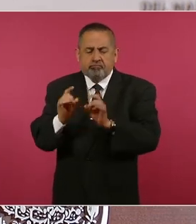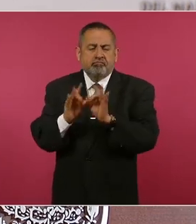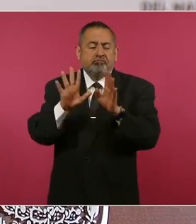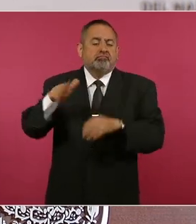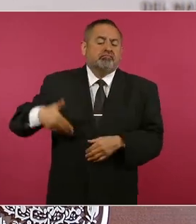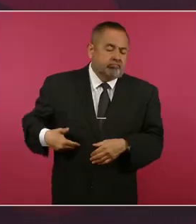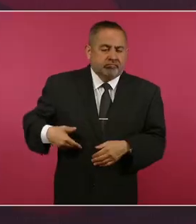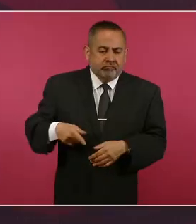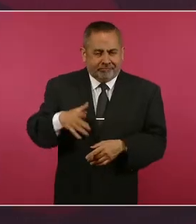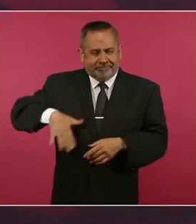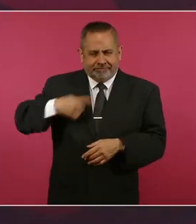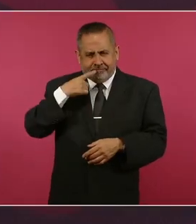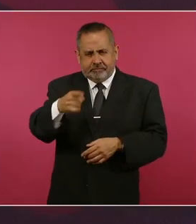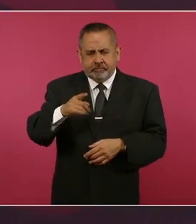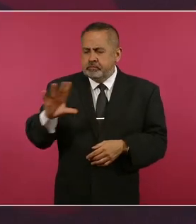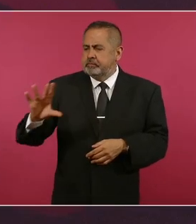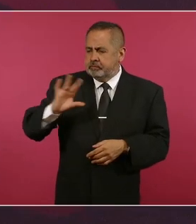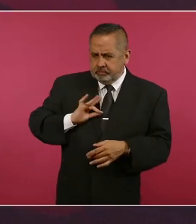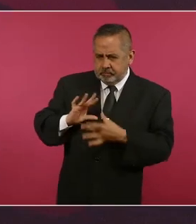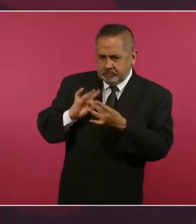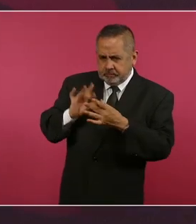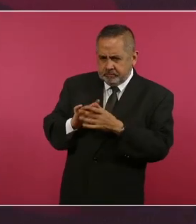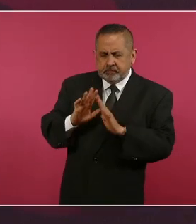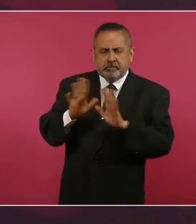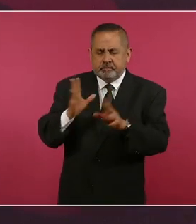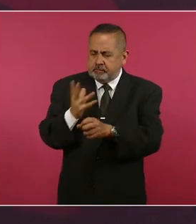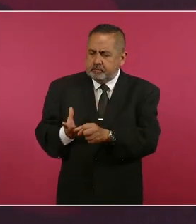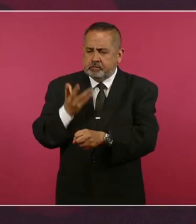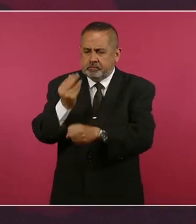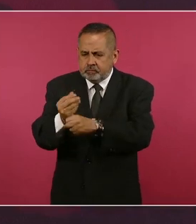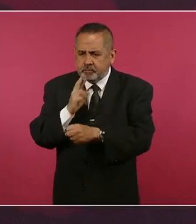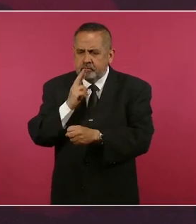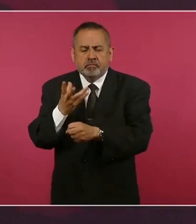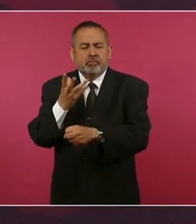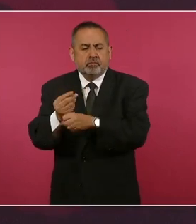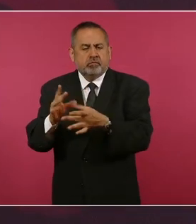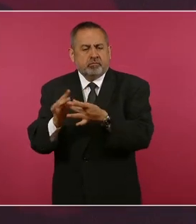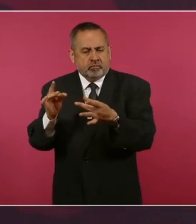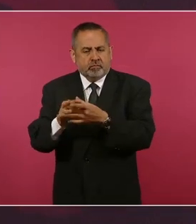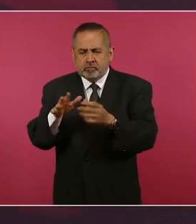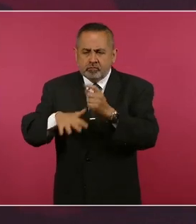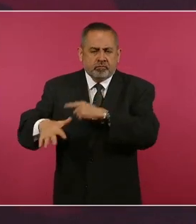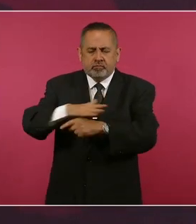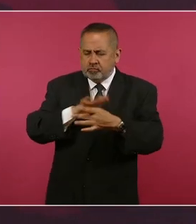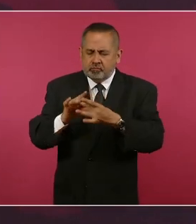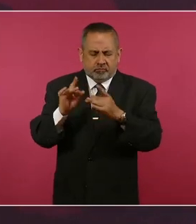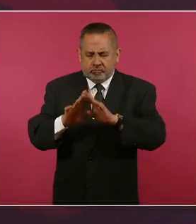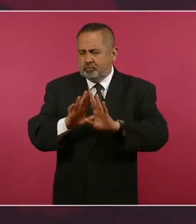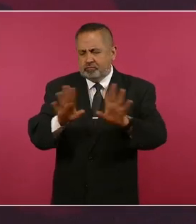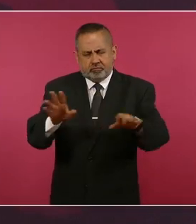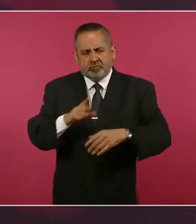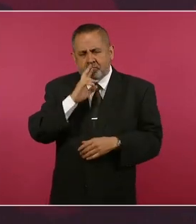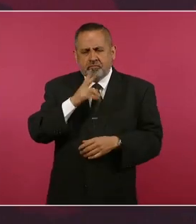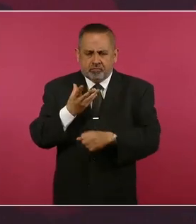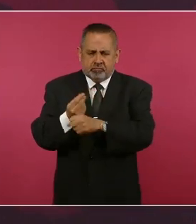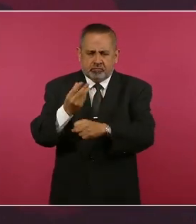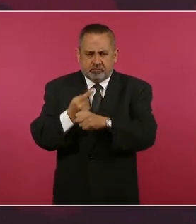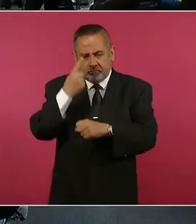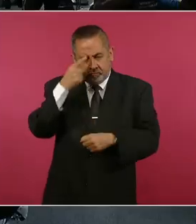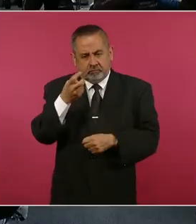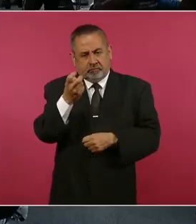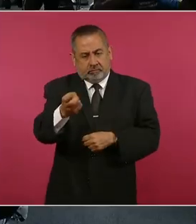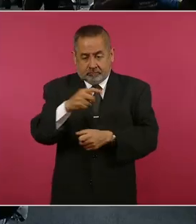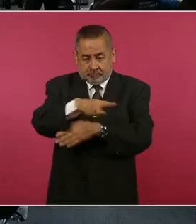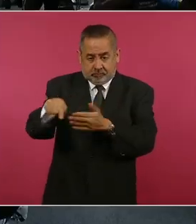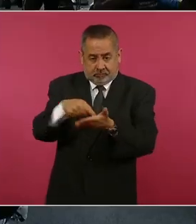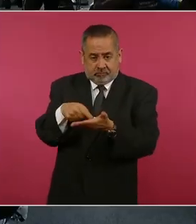que dice, ya tenemos una solución de remediación a ese